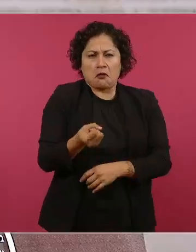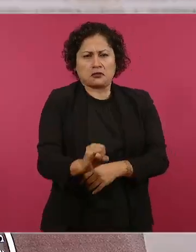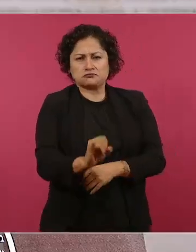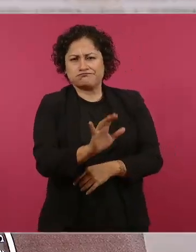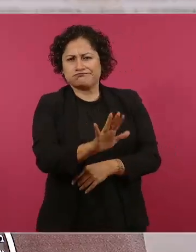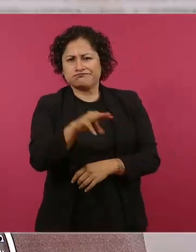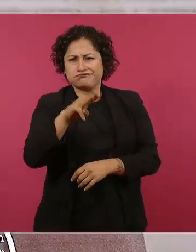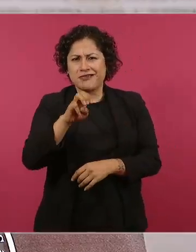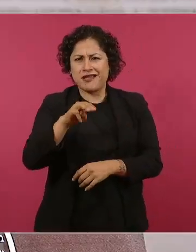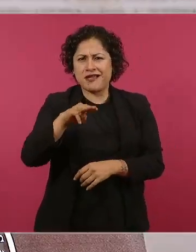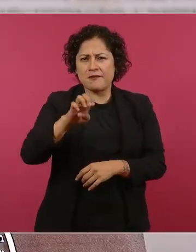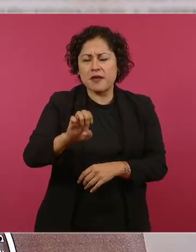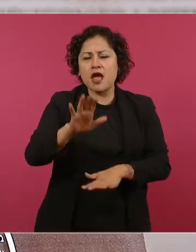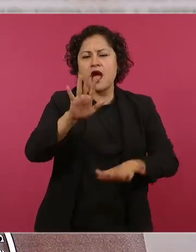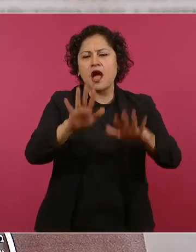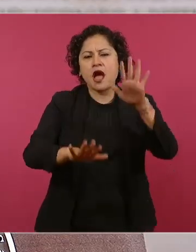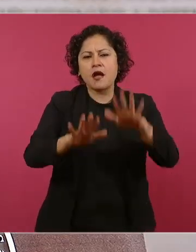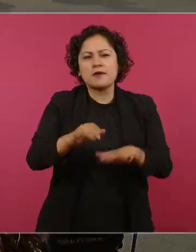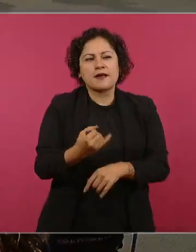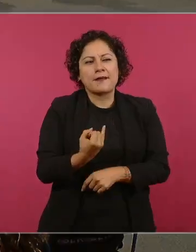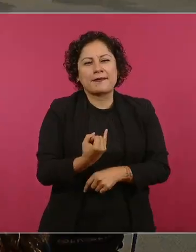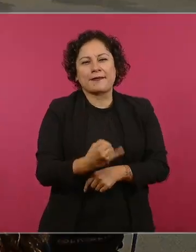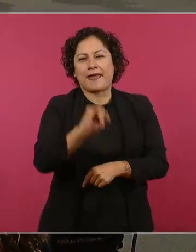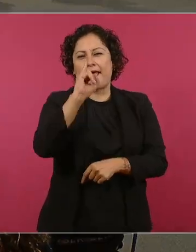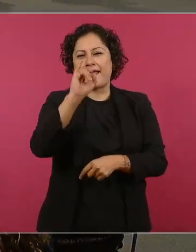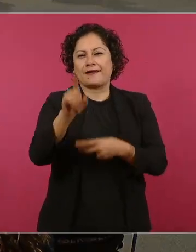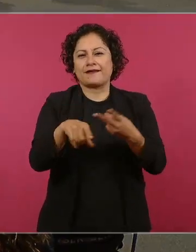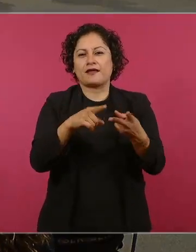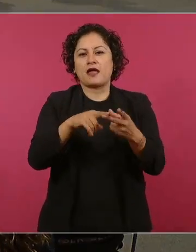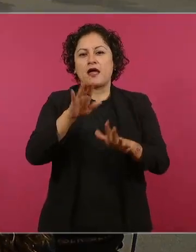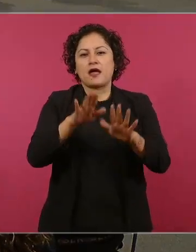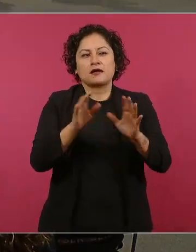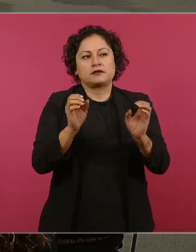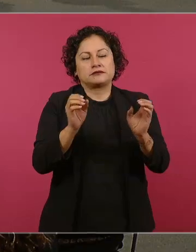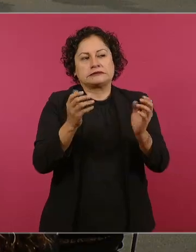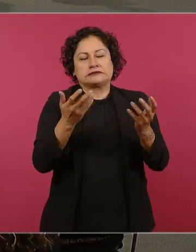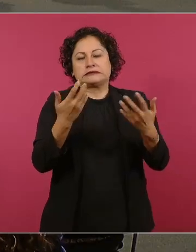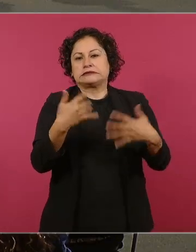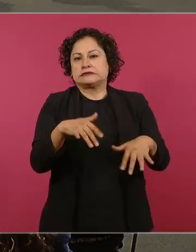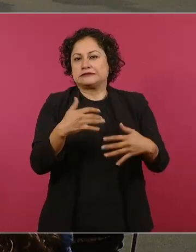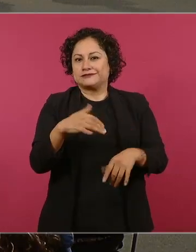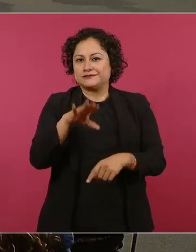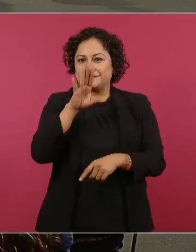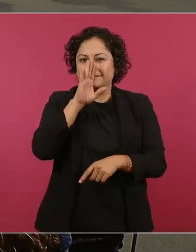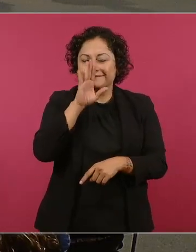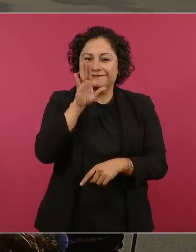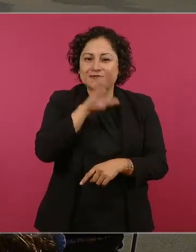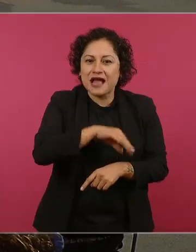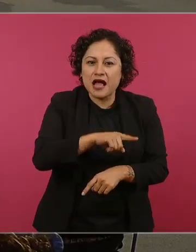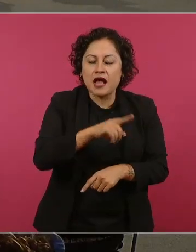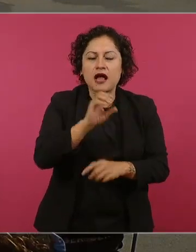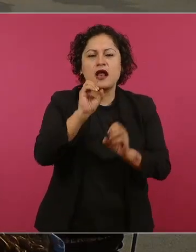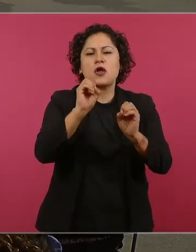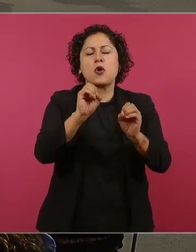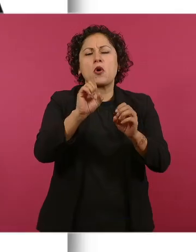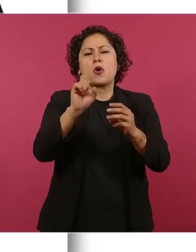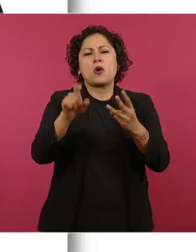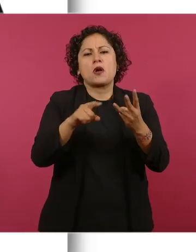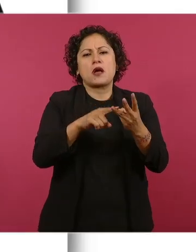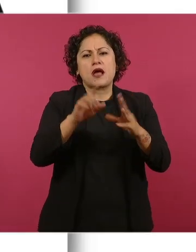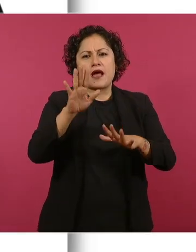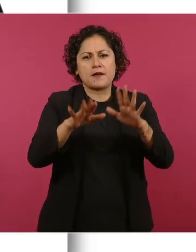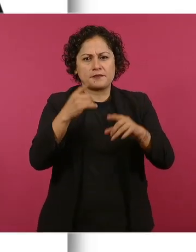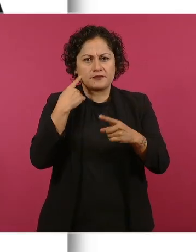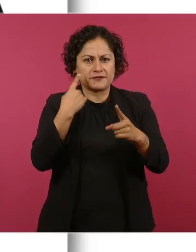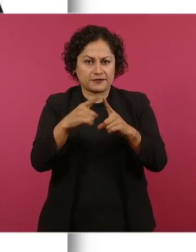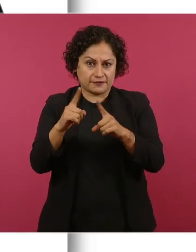absurdos, otros son oscuros, hay de todo. Incluso esa camiseta se vende en internet. ¿Cómo pasa?